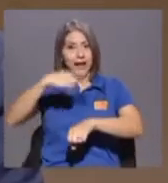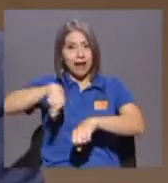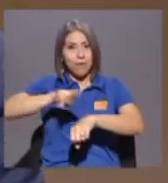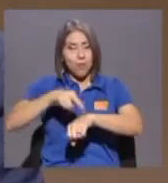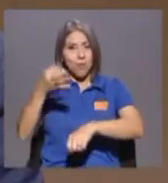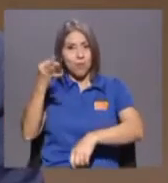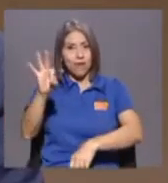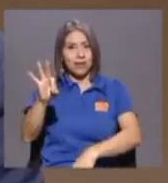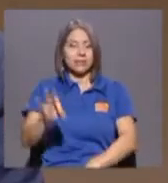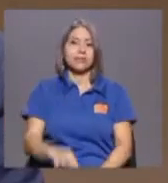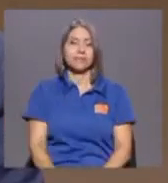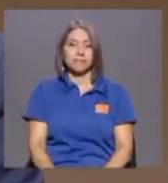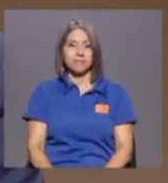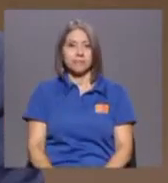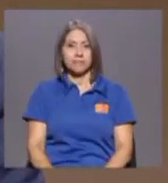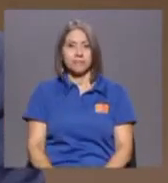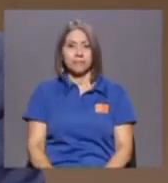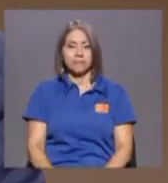Francesa.